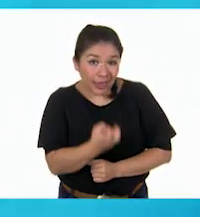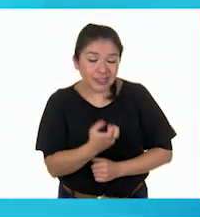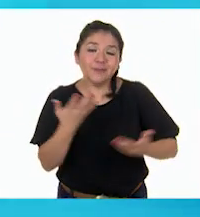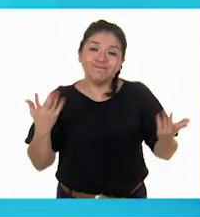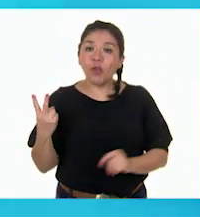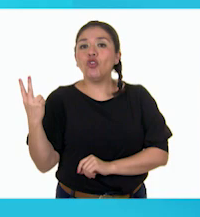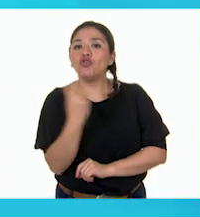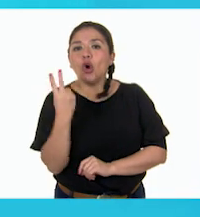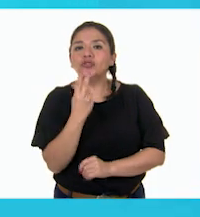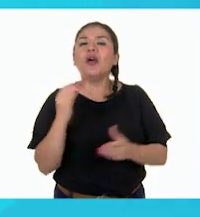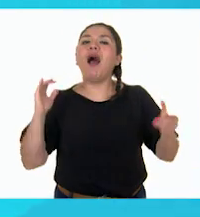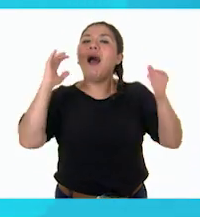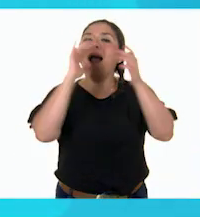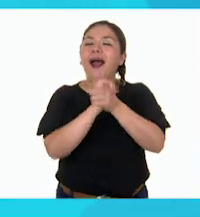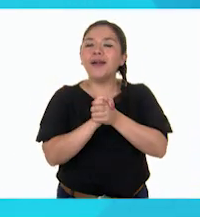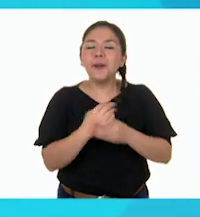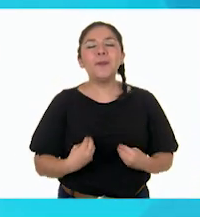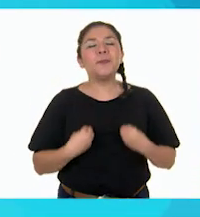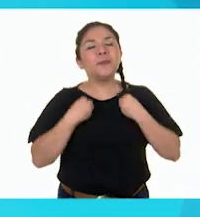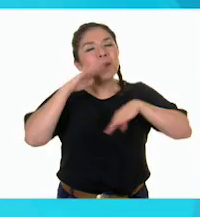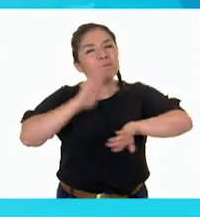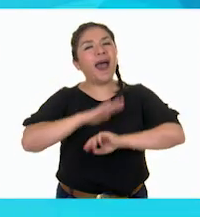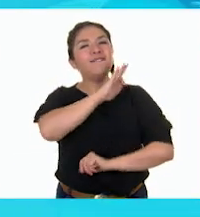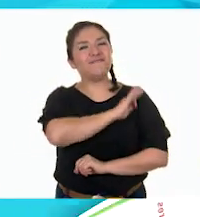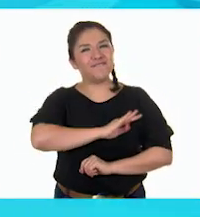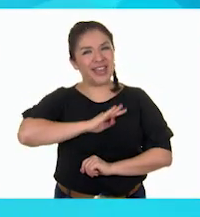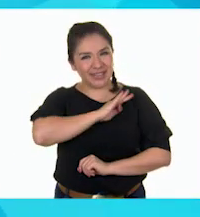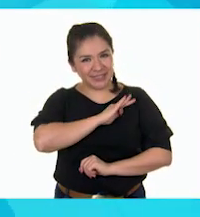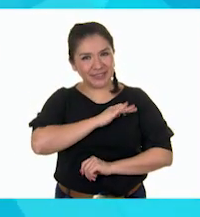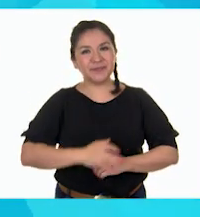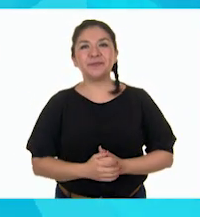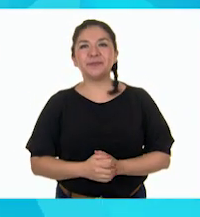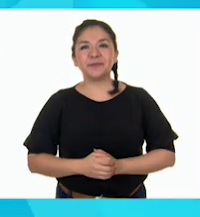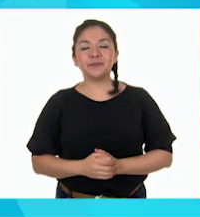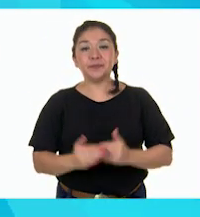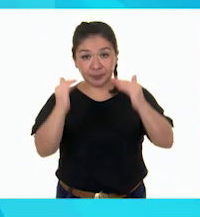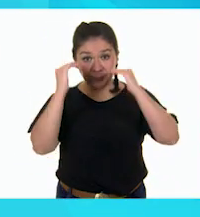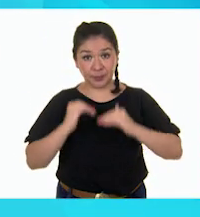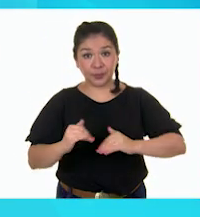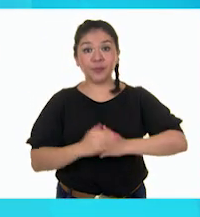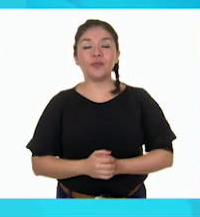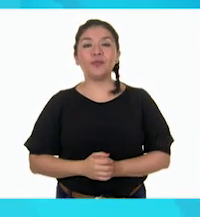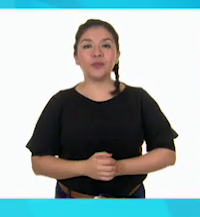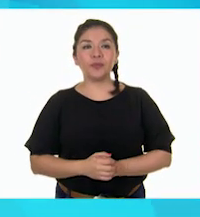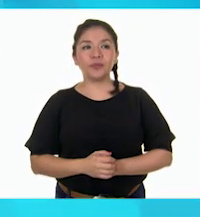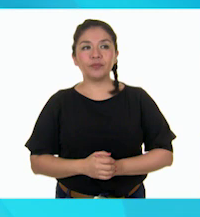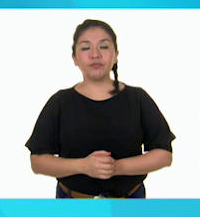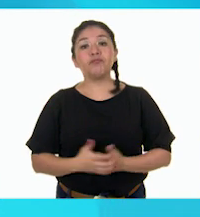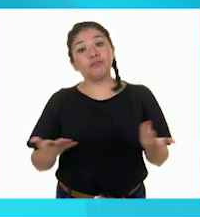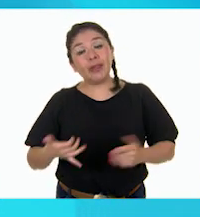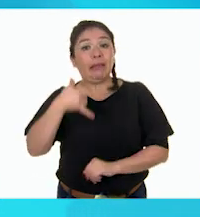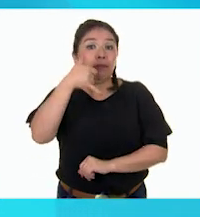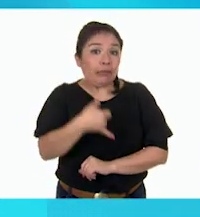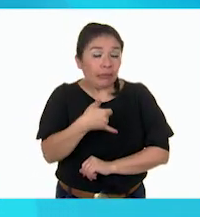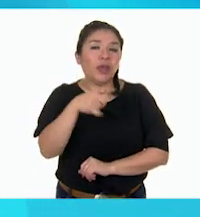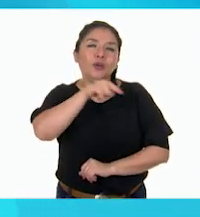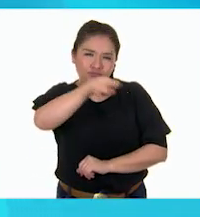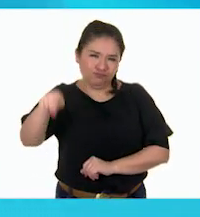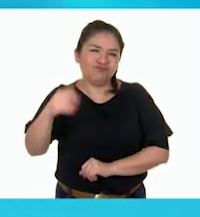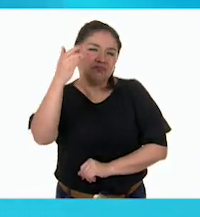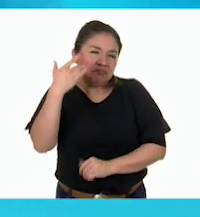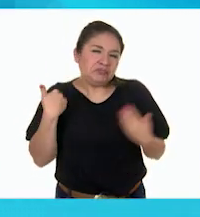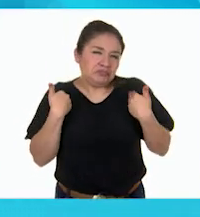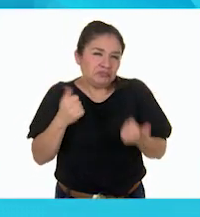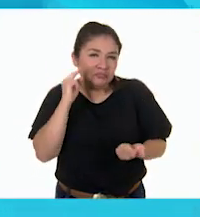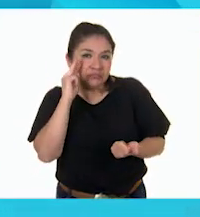dos se casaron y vivieron muy felices. La Bella y la Bestia. Y, como es de suponer,